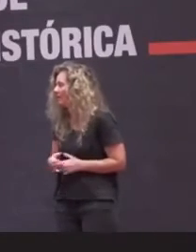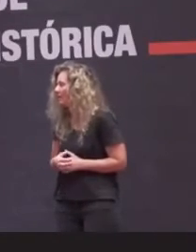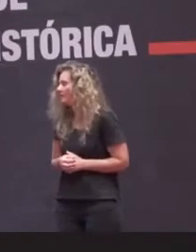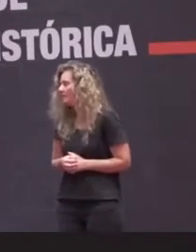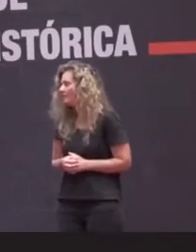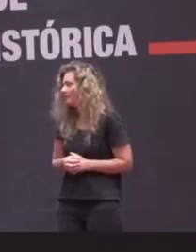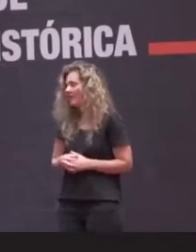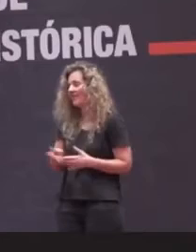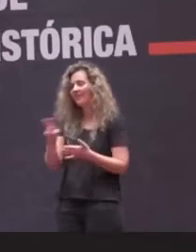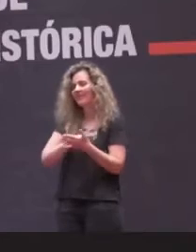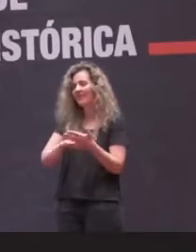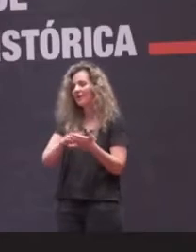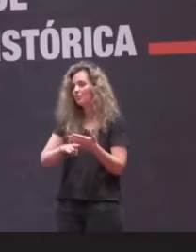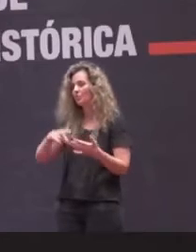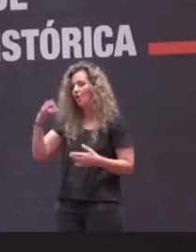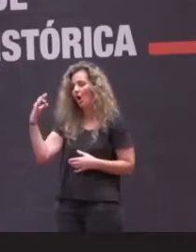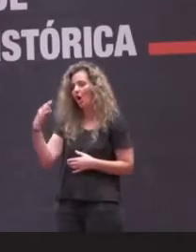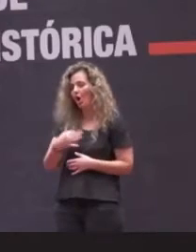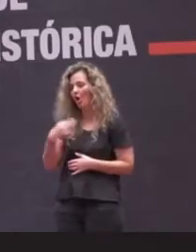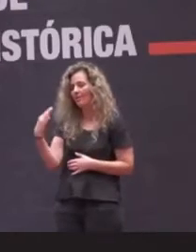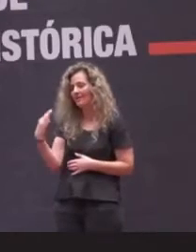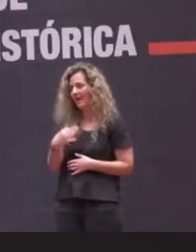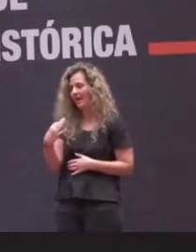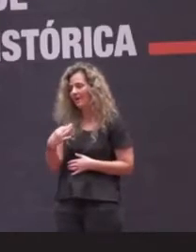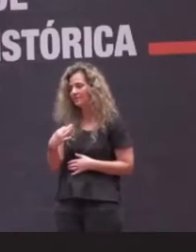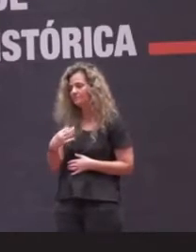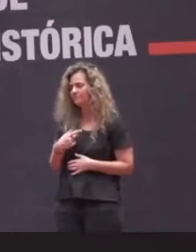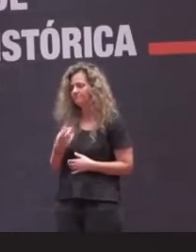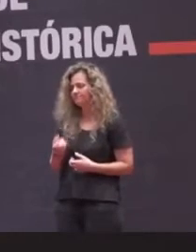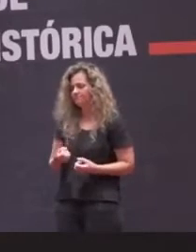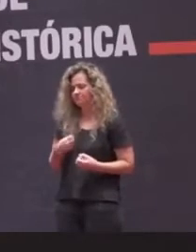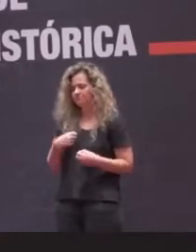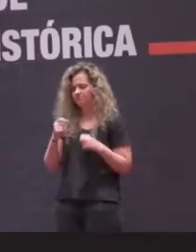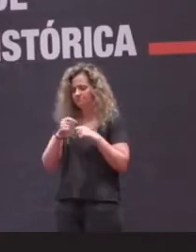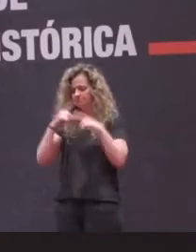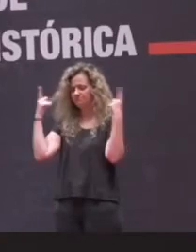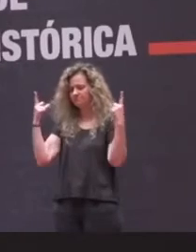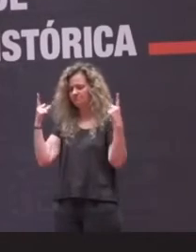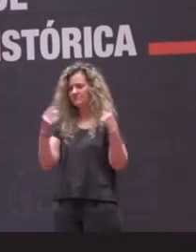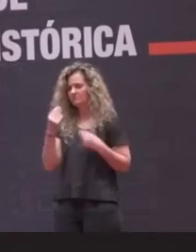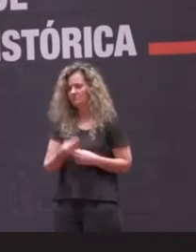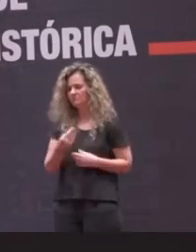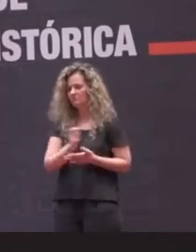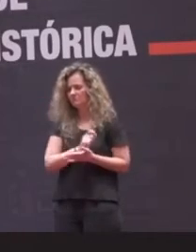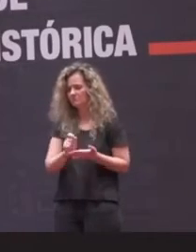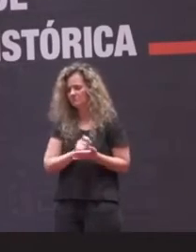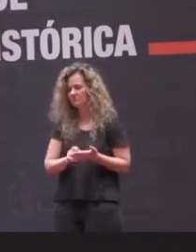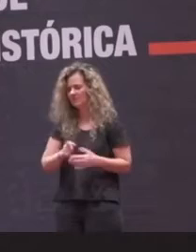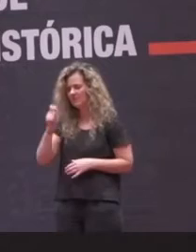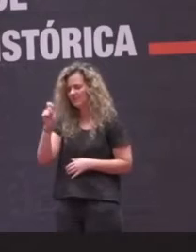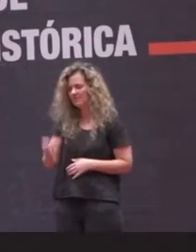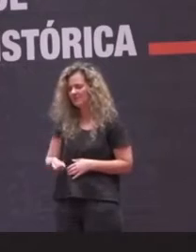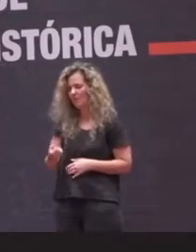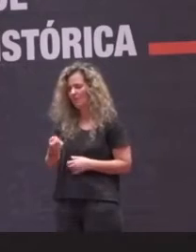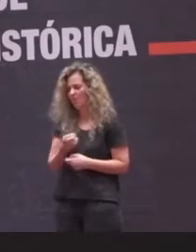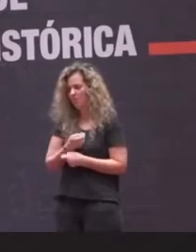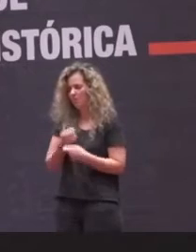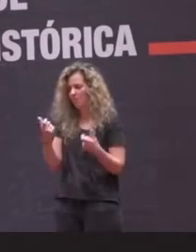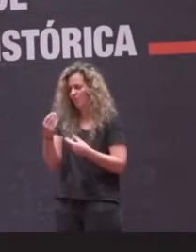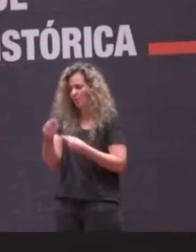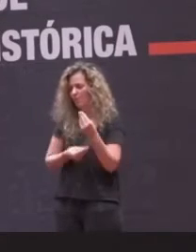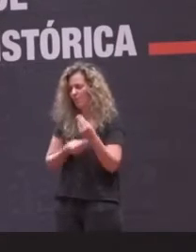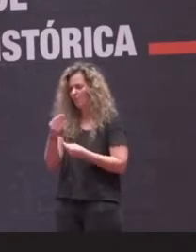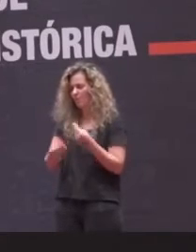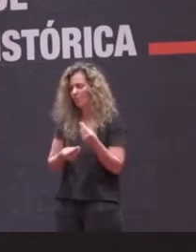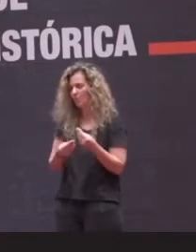de lectura obligada, porque son muy reveladoras, están bien escritas, y una sentencia muy poco uso, que ninguém se cree que va a leer